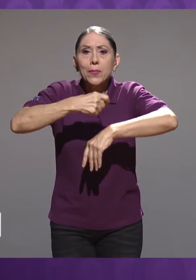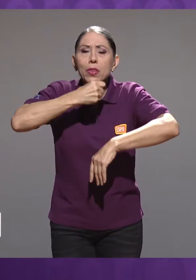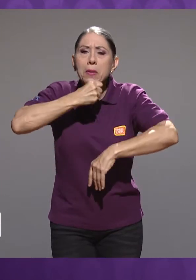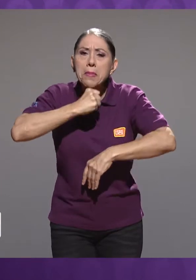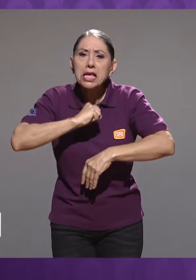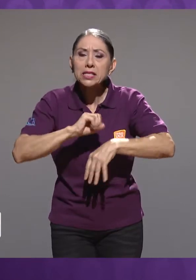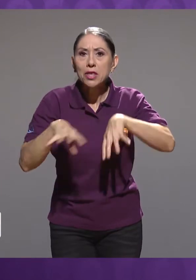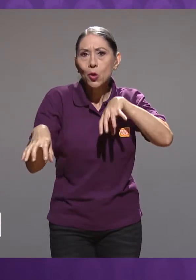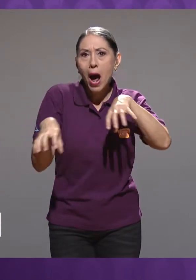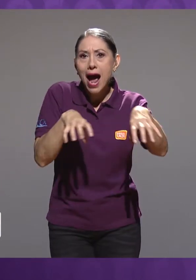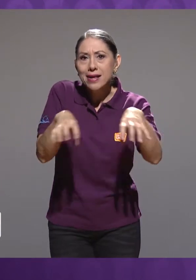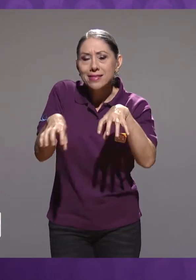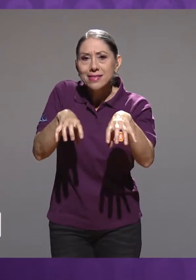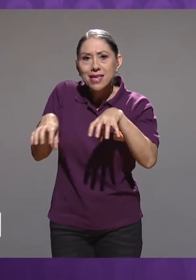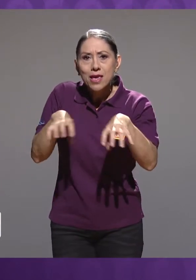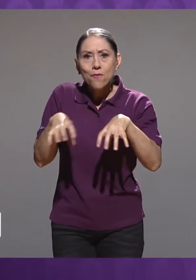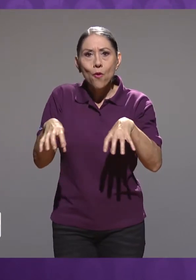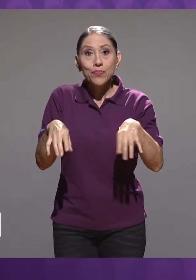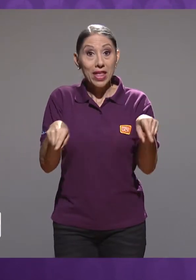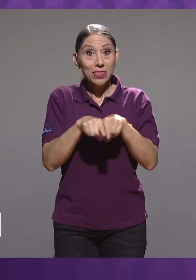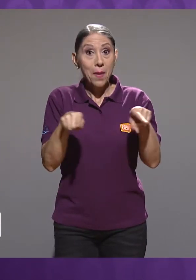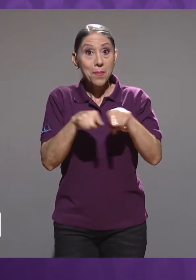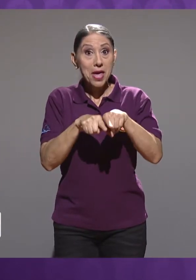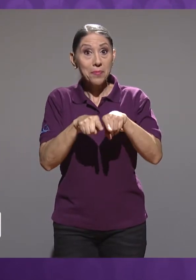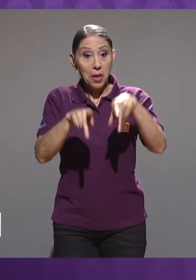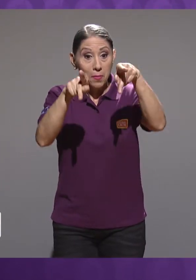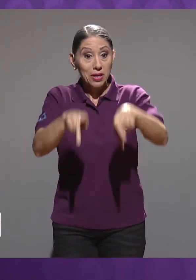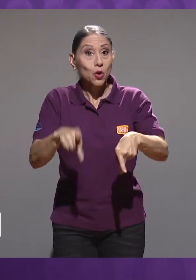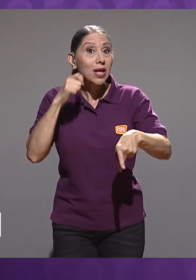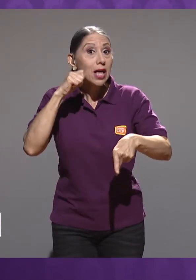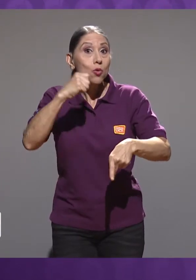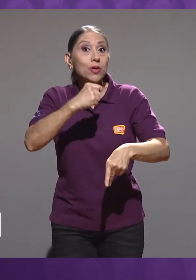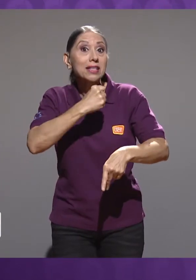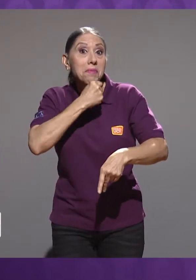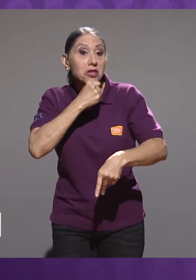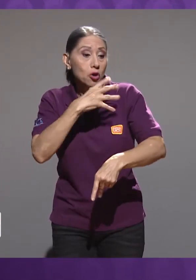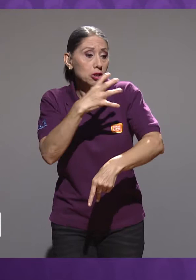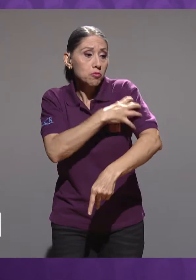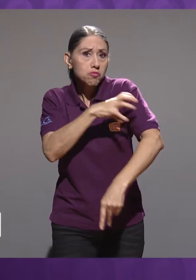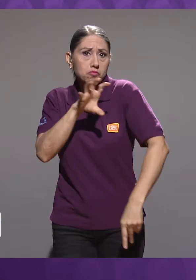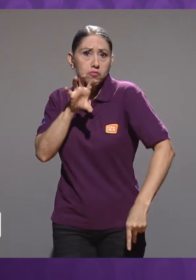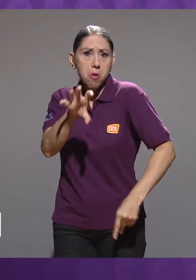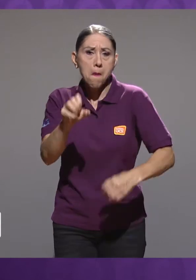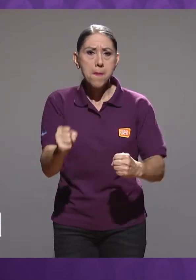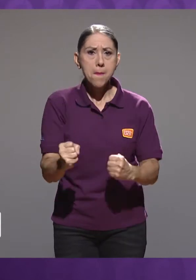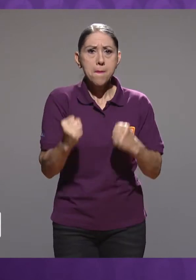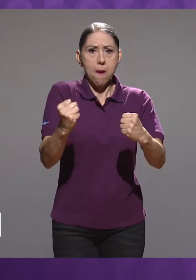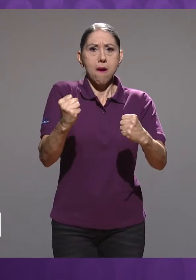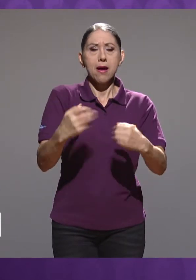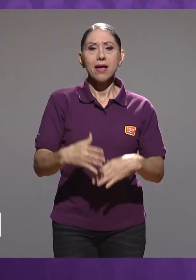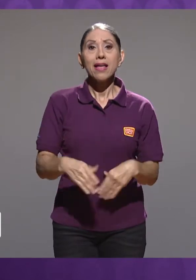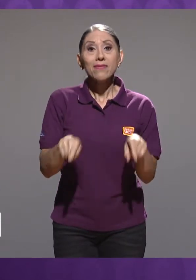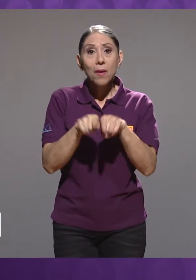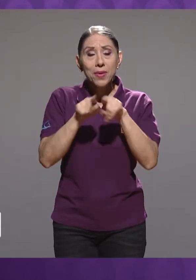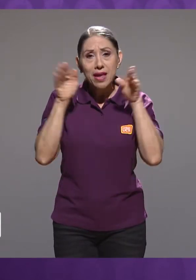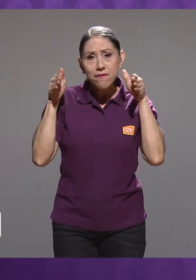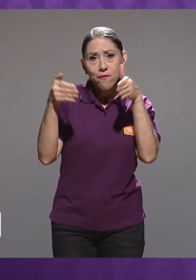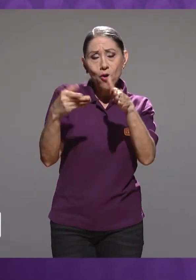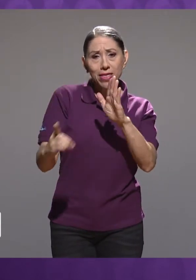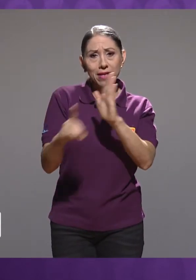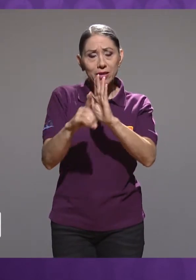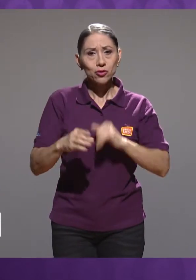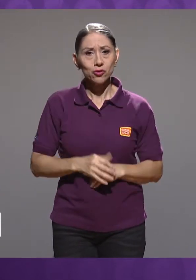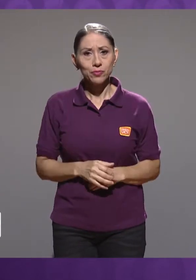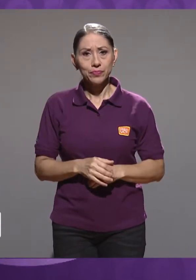activo, hemos venido hablando de empoderamiento de las personas adultas mayores, hemos venido hablando de enfoque de